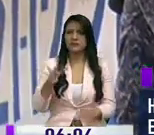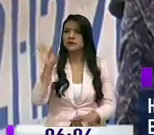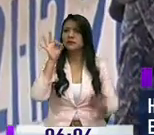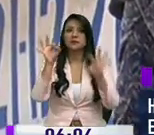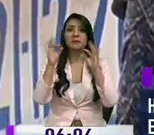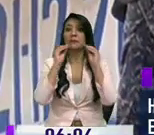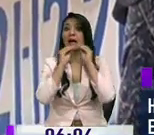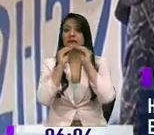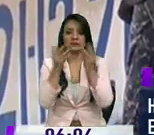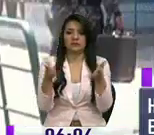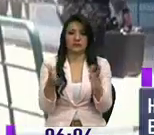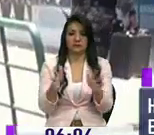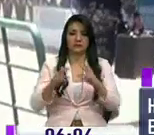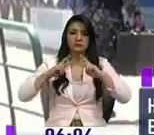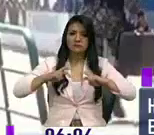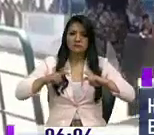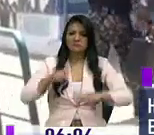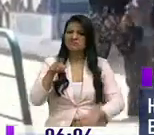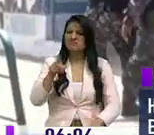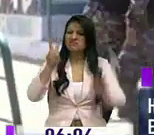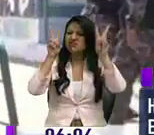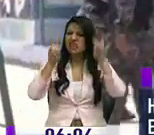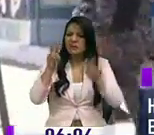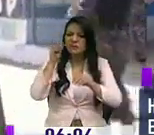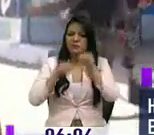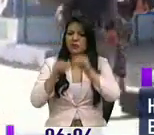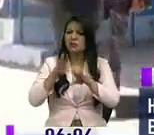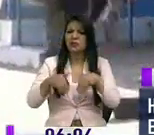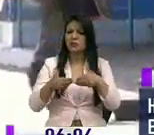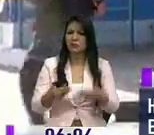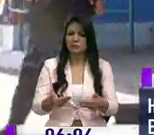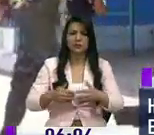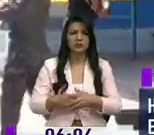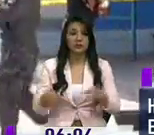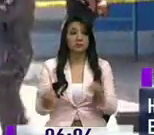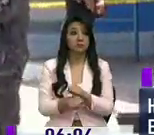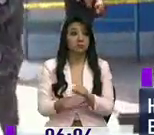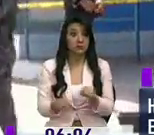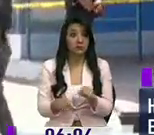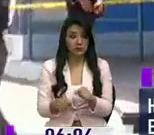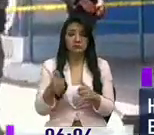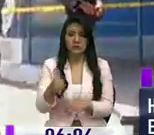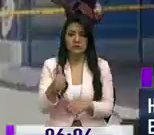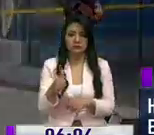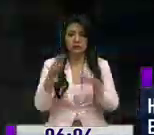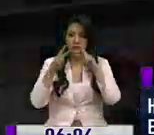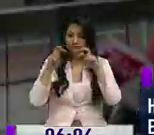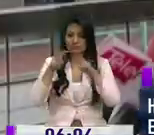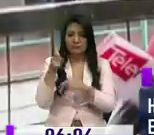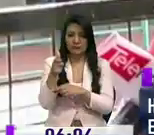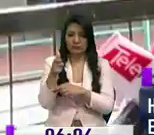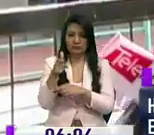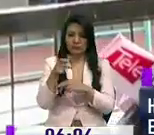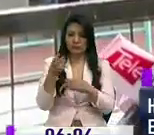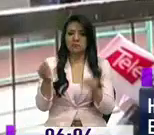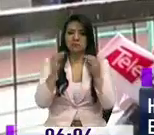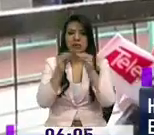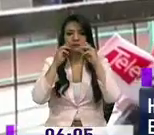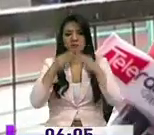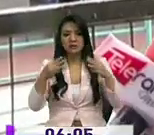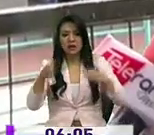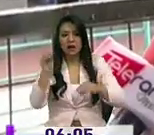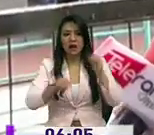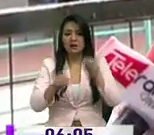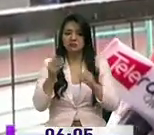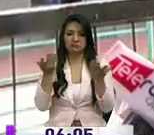más. Se investiga qué tipo de pólvora es. Se hizo una explosión controlada donde ya se descartó completamente que exista más material en este lugar